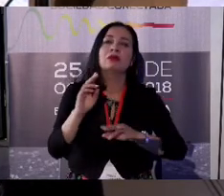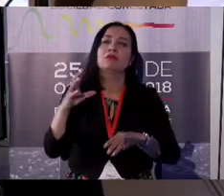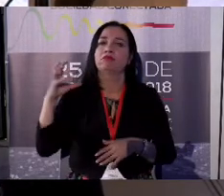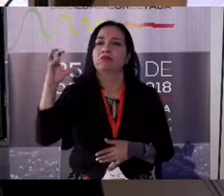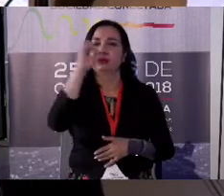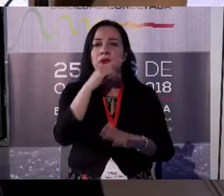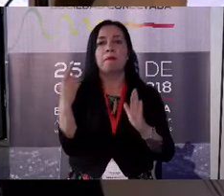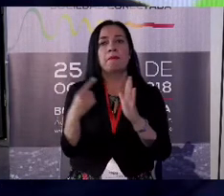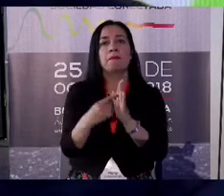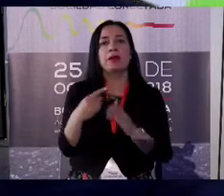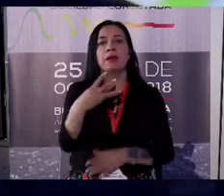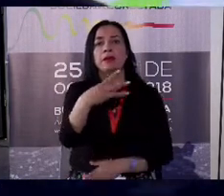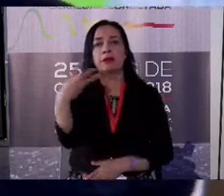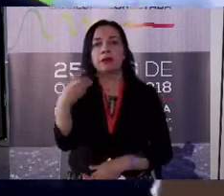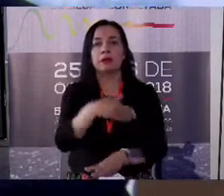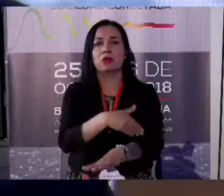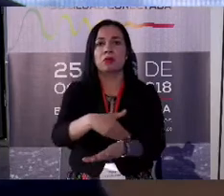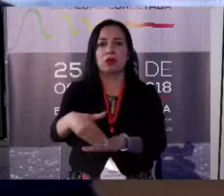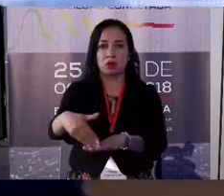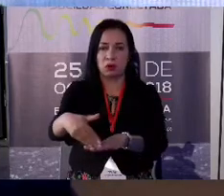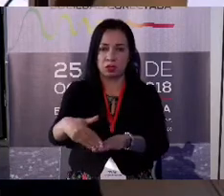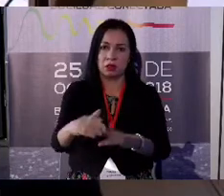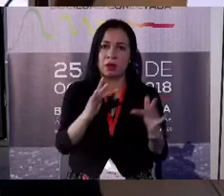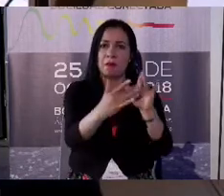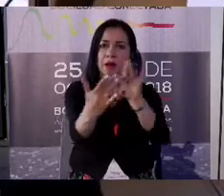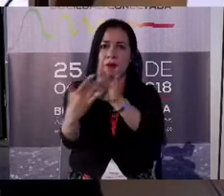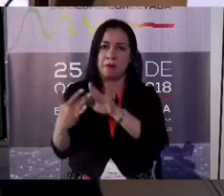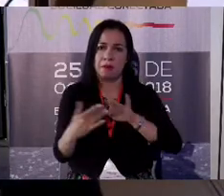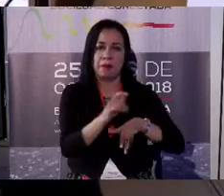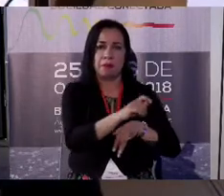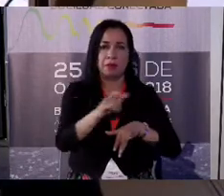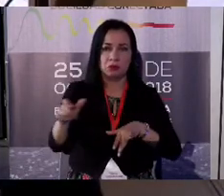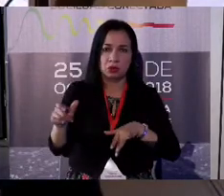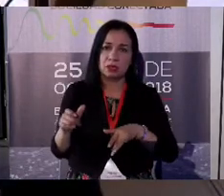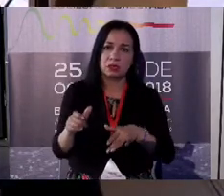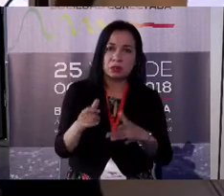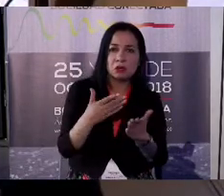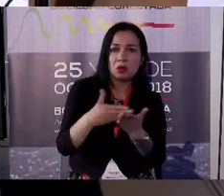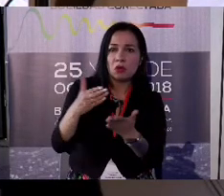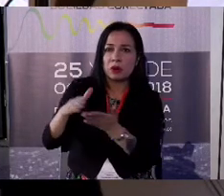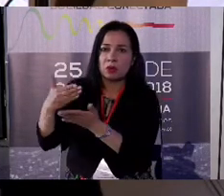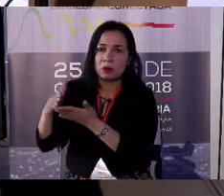conexiones consumidoras del consumidor para